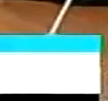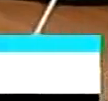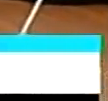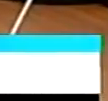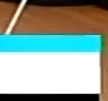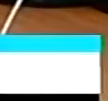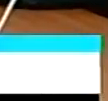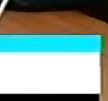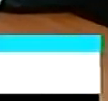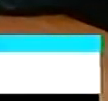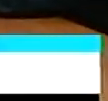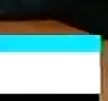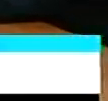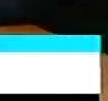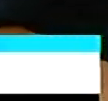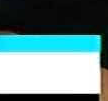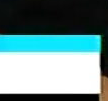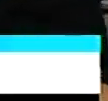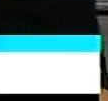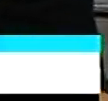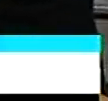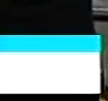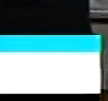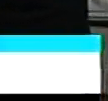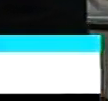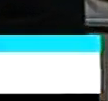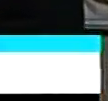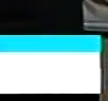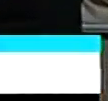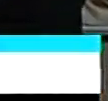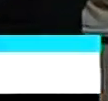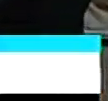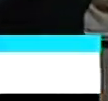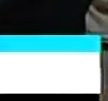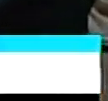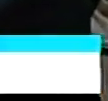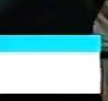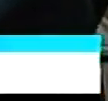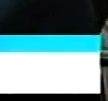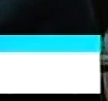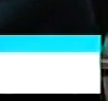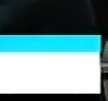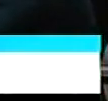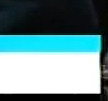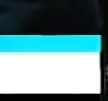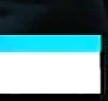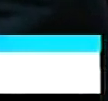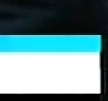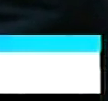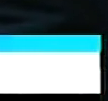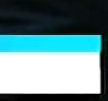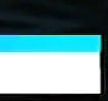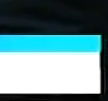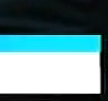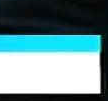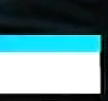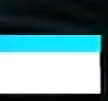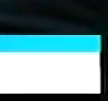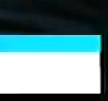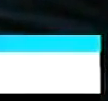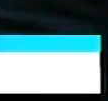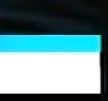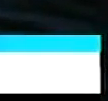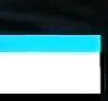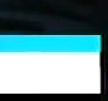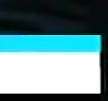Como explicaba aquí el ingeniero Silva, 61 estaciones fueron siniestradas durante el fenómeno del Niño del año